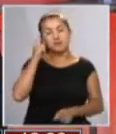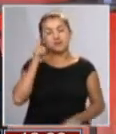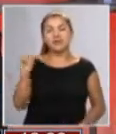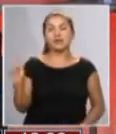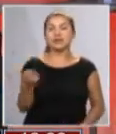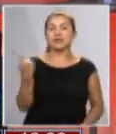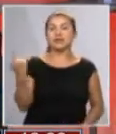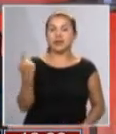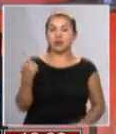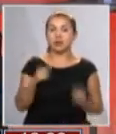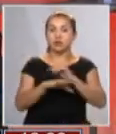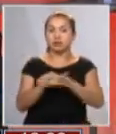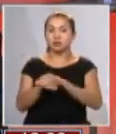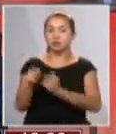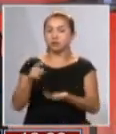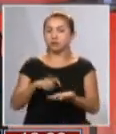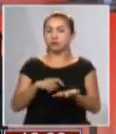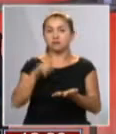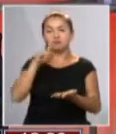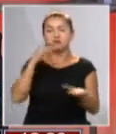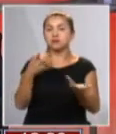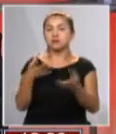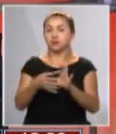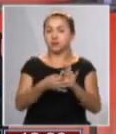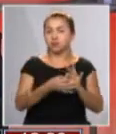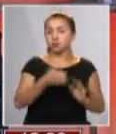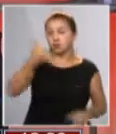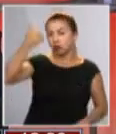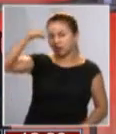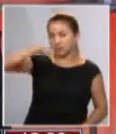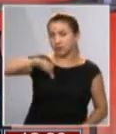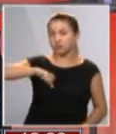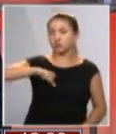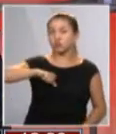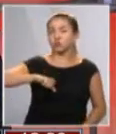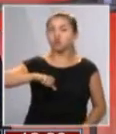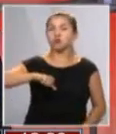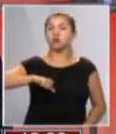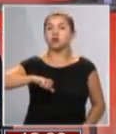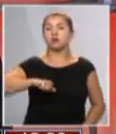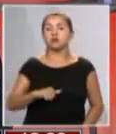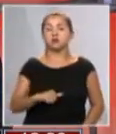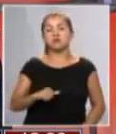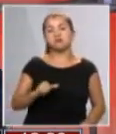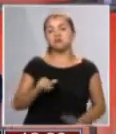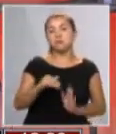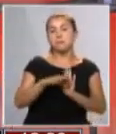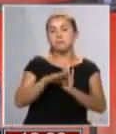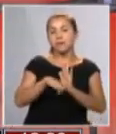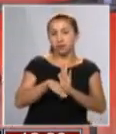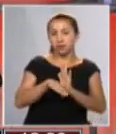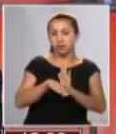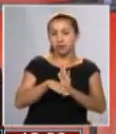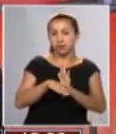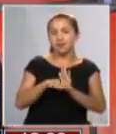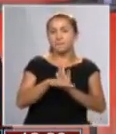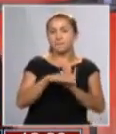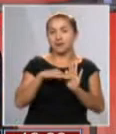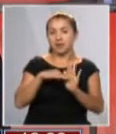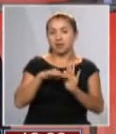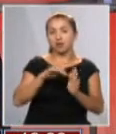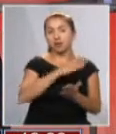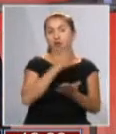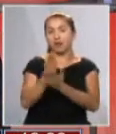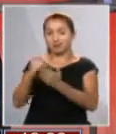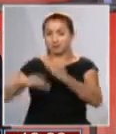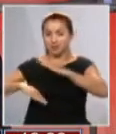delitos tributarios conllevan una penalidad que es de presidio menor en su grado medio a máximo, eso